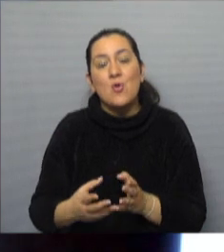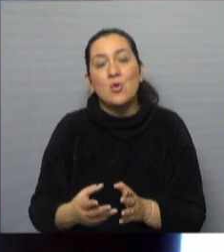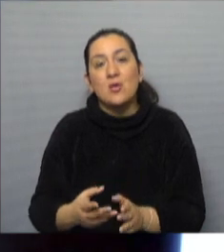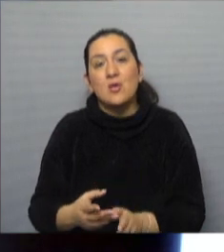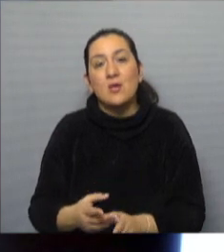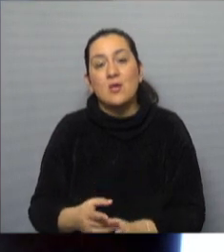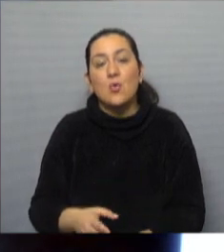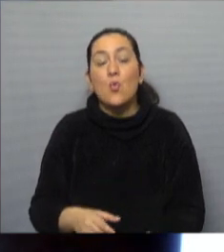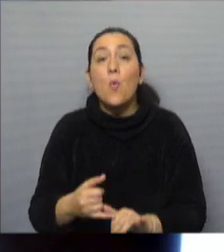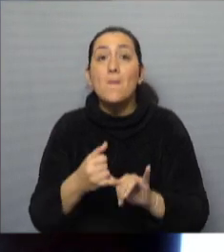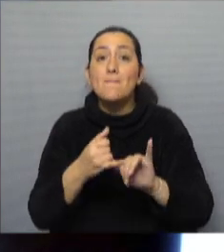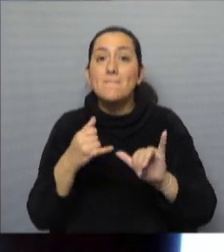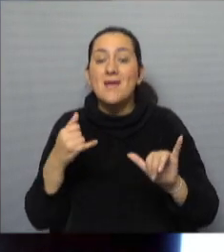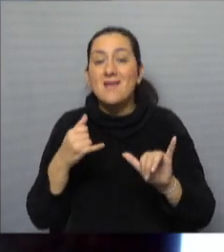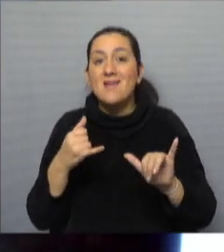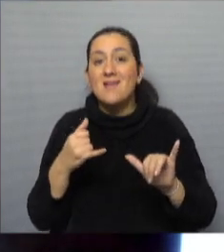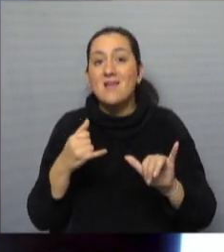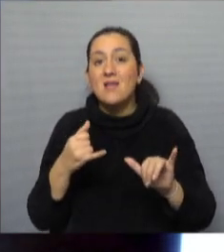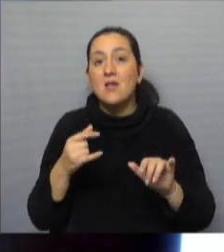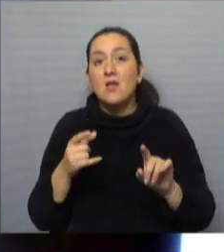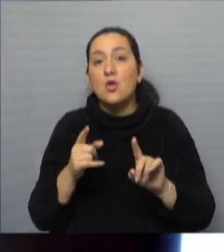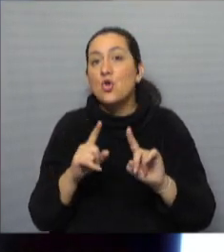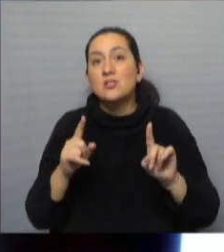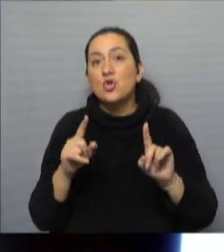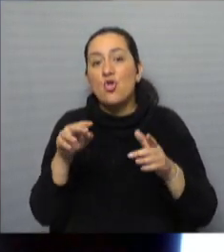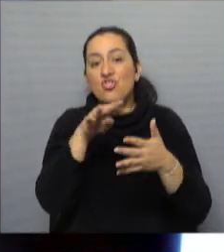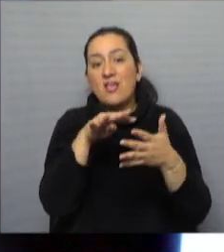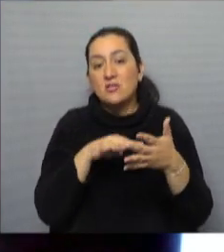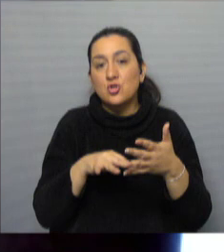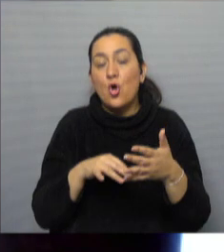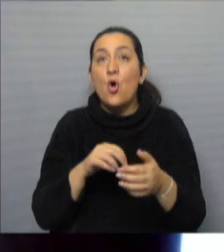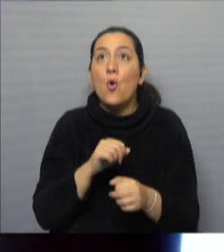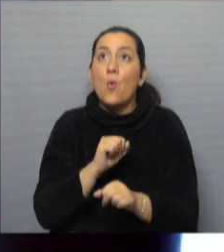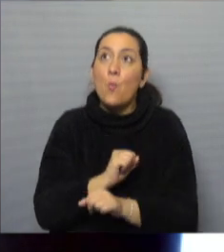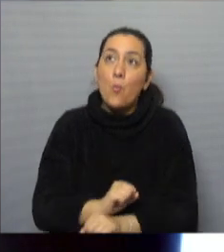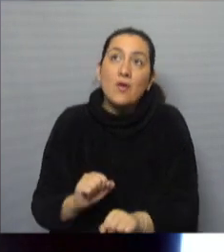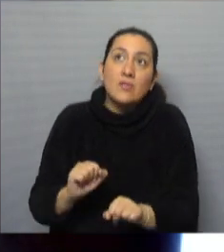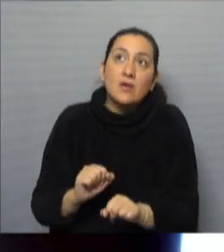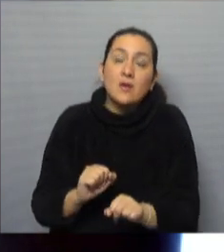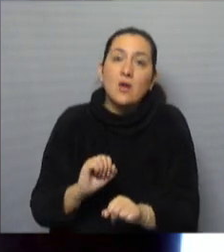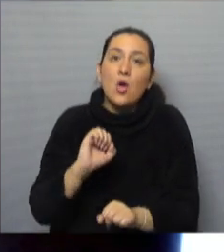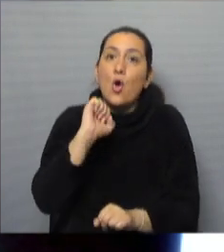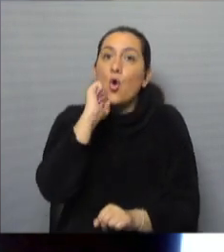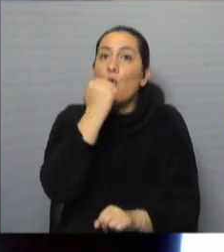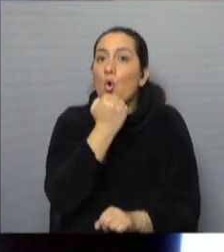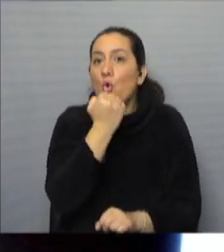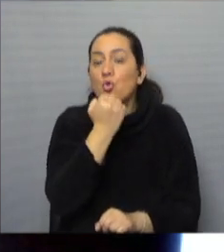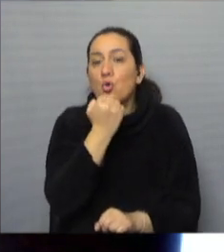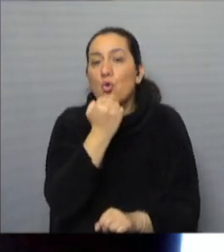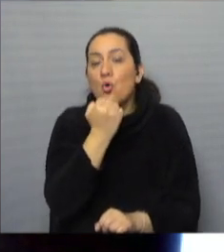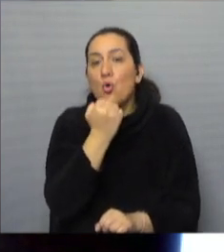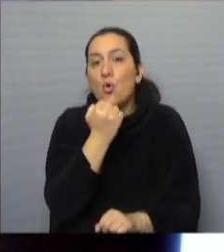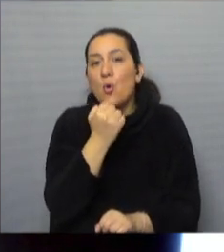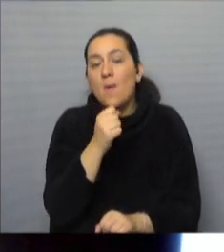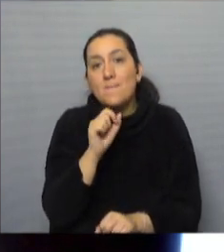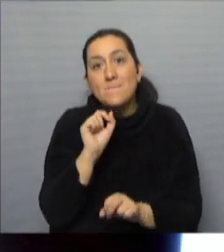mensaje un correo electrónico no necesariamente solamente texto puede tener este código malicioso que permita